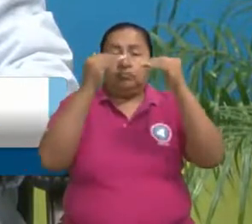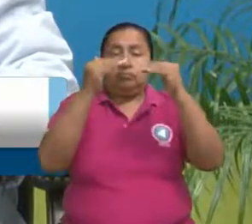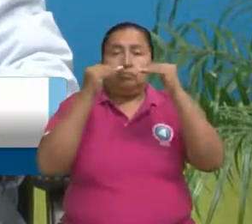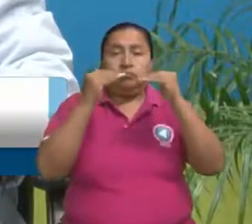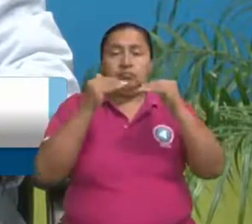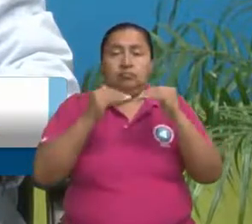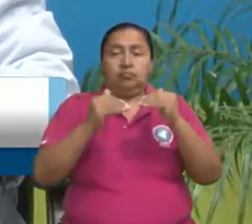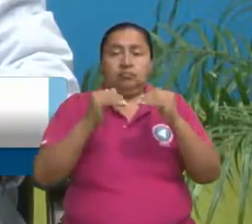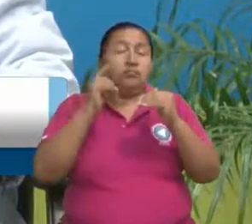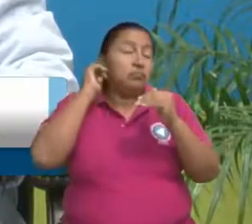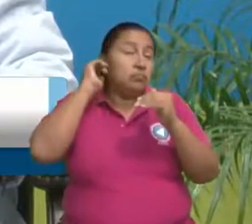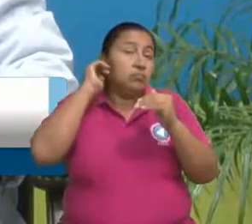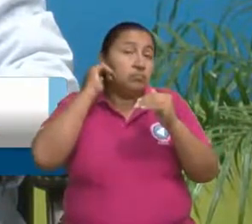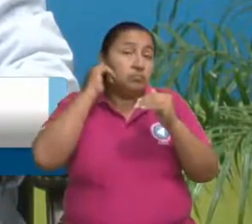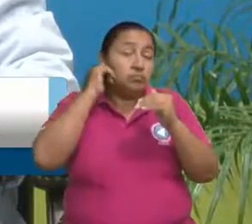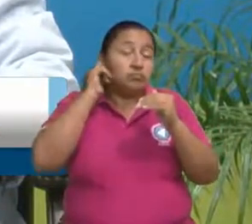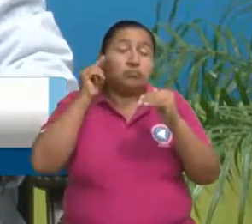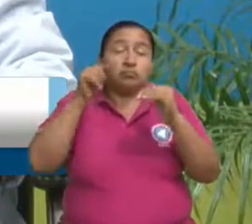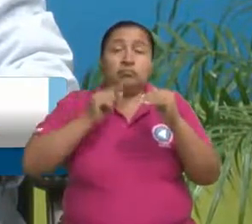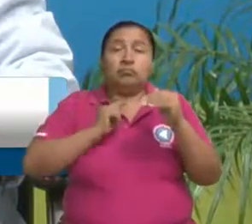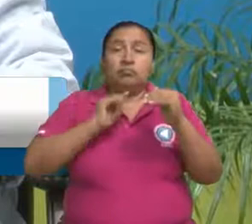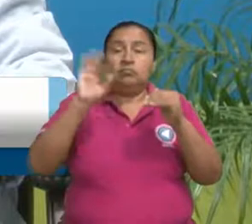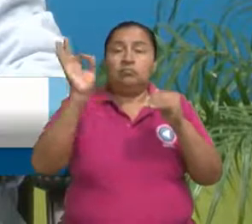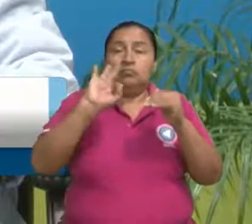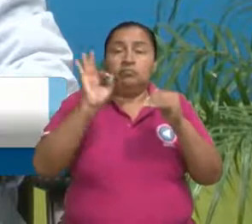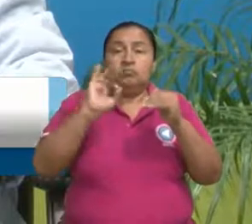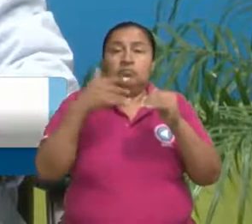la oreja, ¿verdad?, tiene